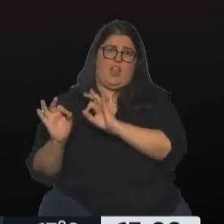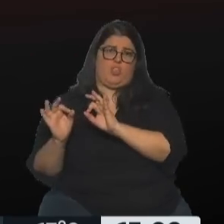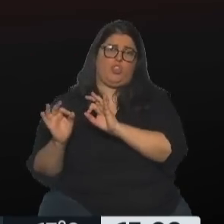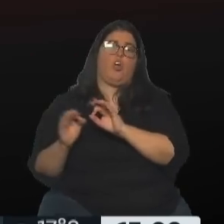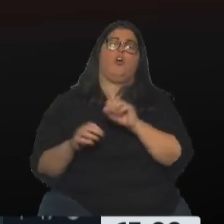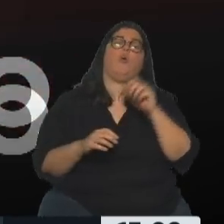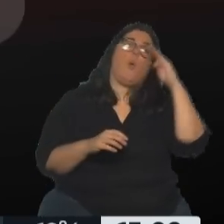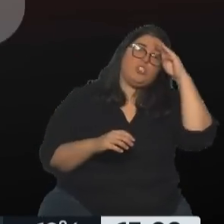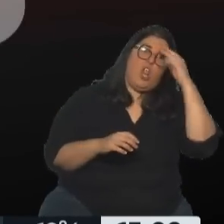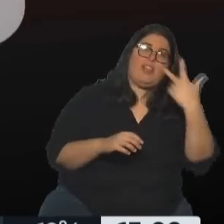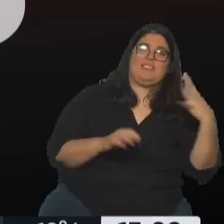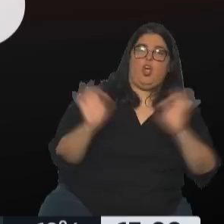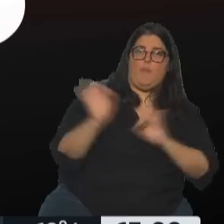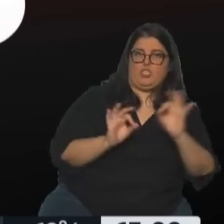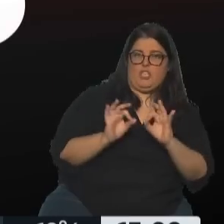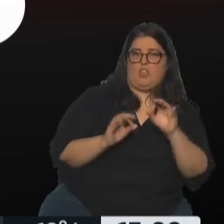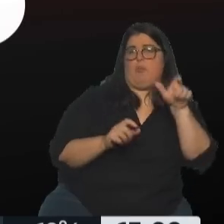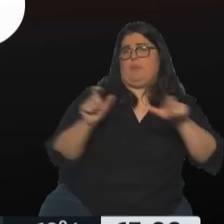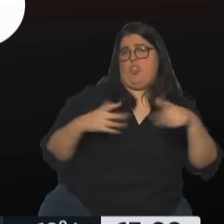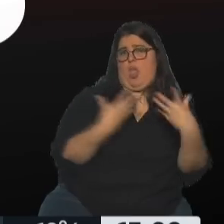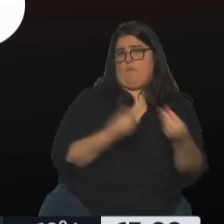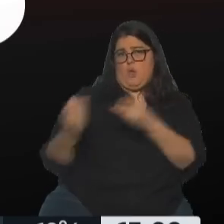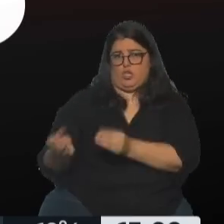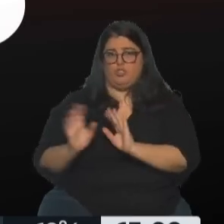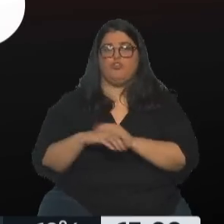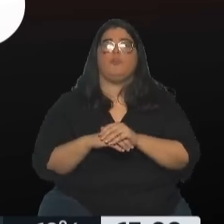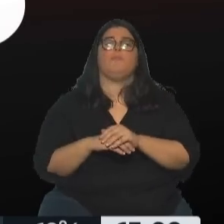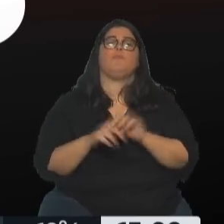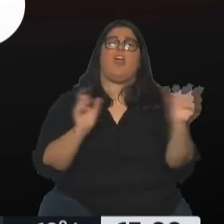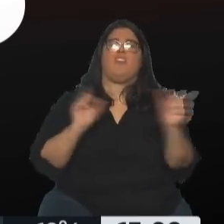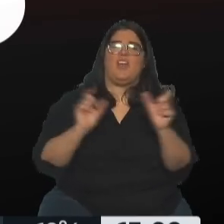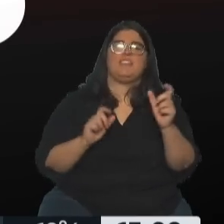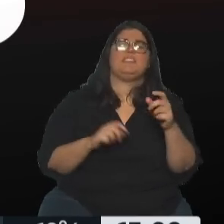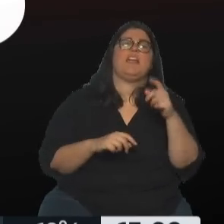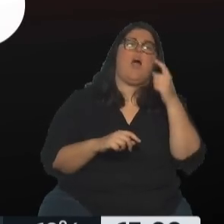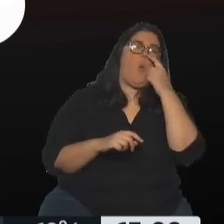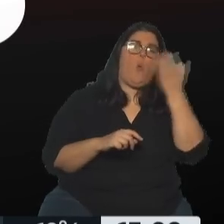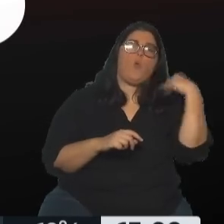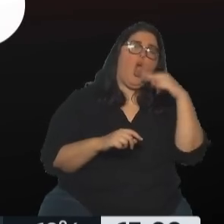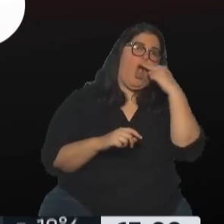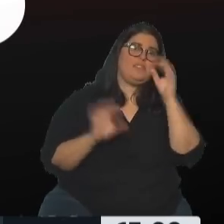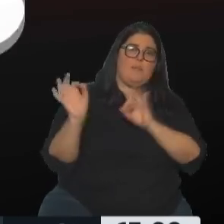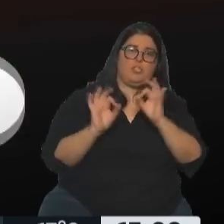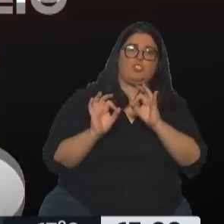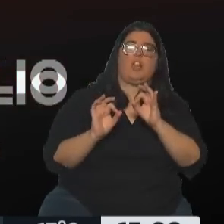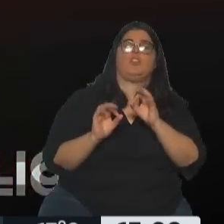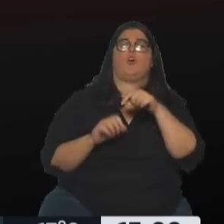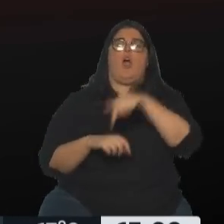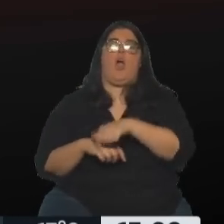35% de Bolsonaro, lo que implica una distancia de 9 puntos, 2 por debajo de los 11 que tenía en junio.